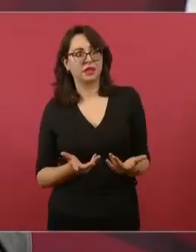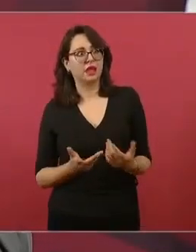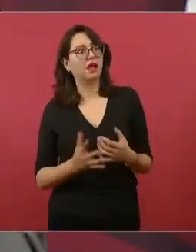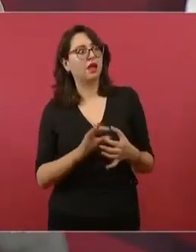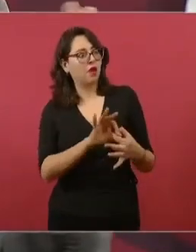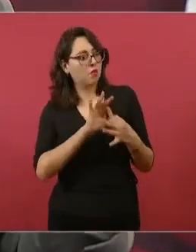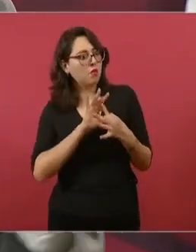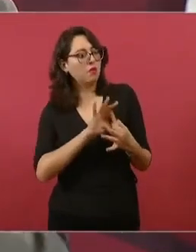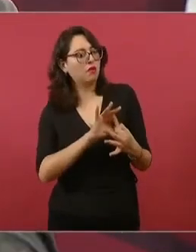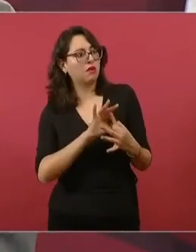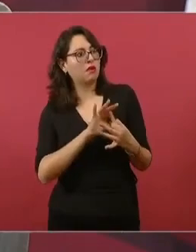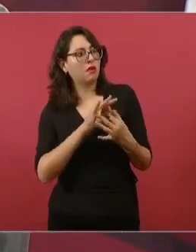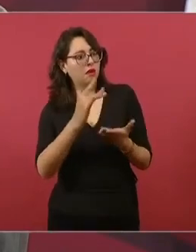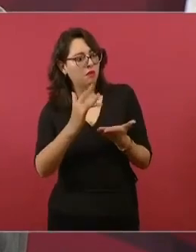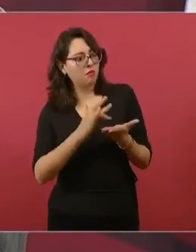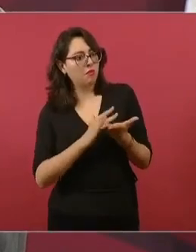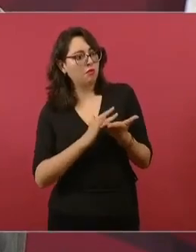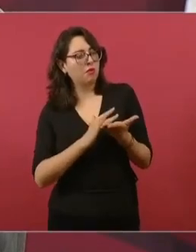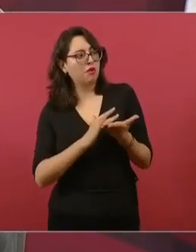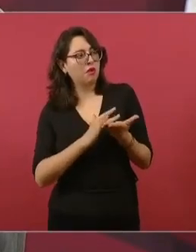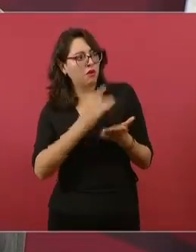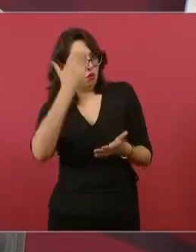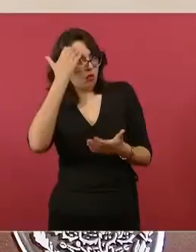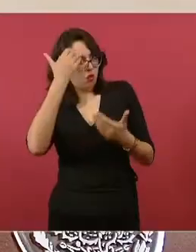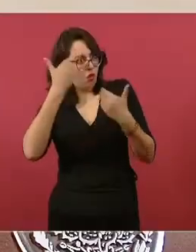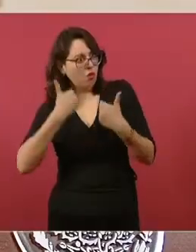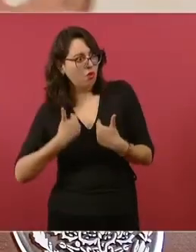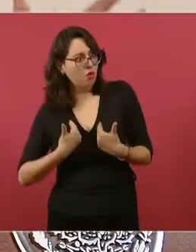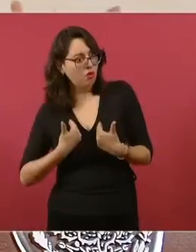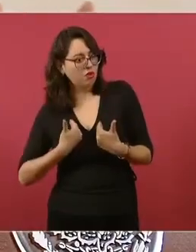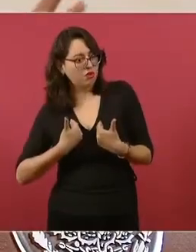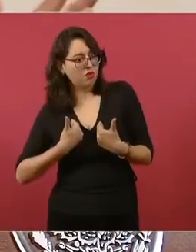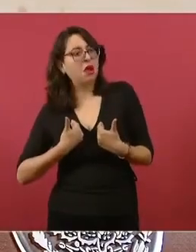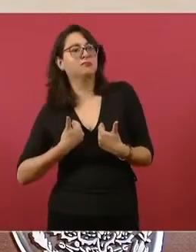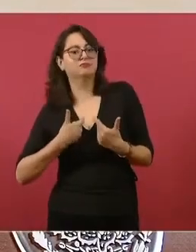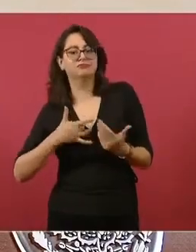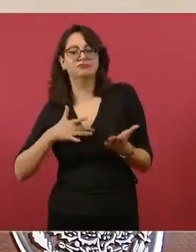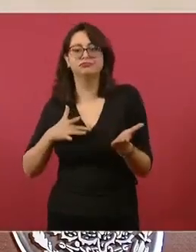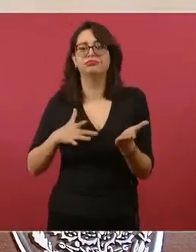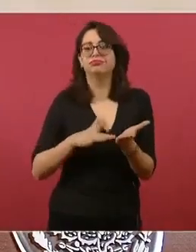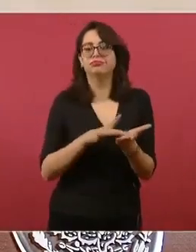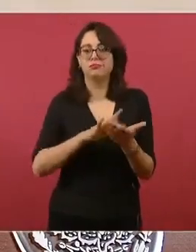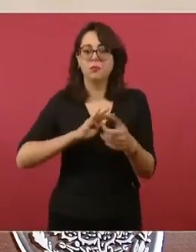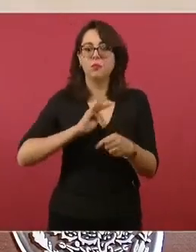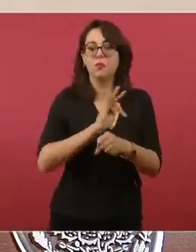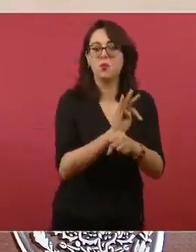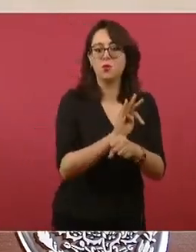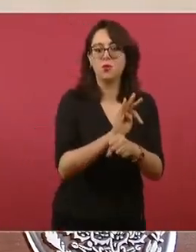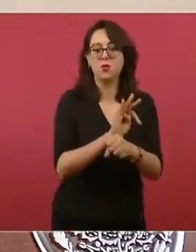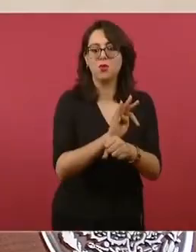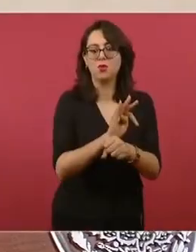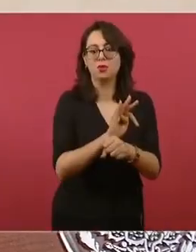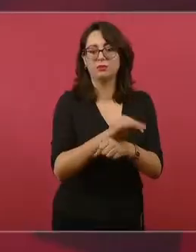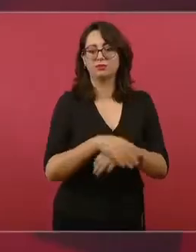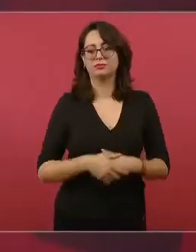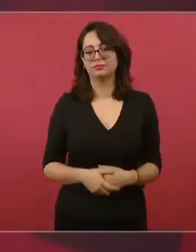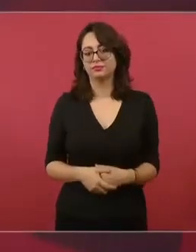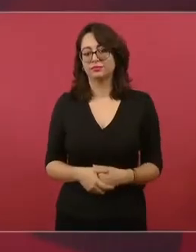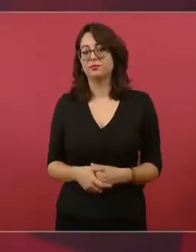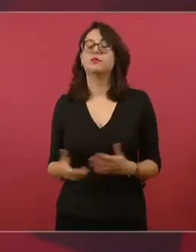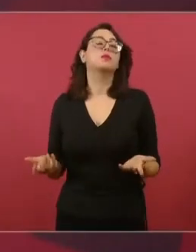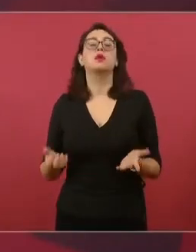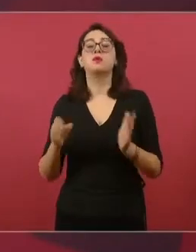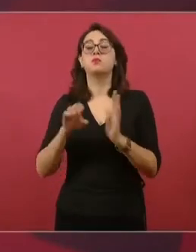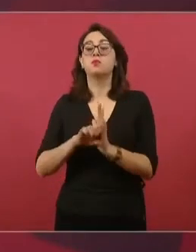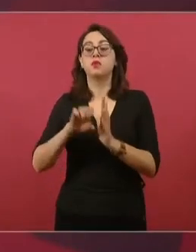por muy bueno que sea el gobernante, del caso, por ejemplo, del apóstol de la democracia, un hombre